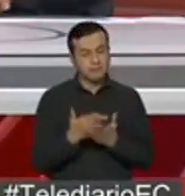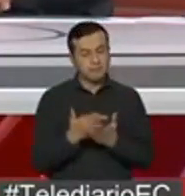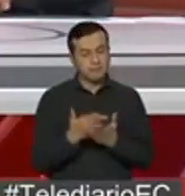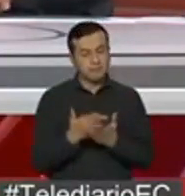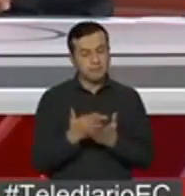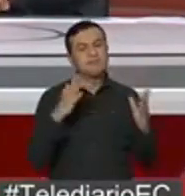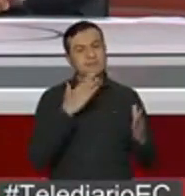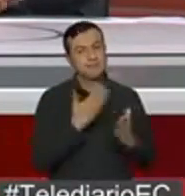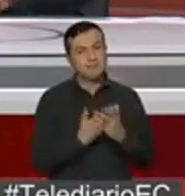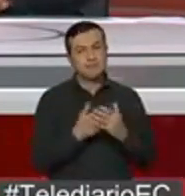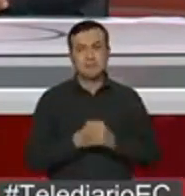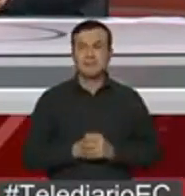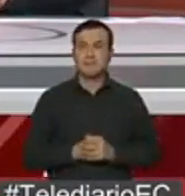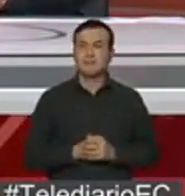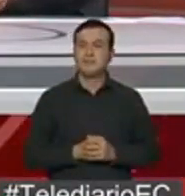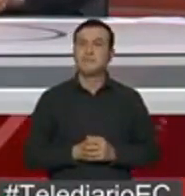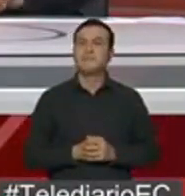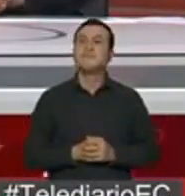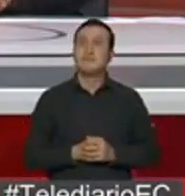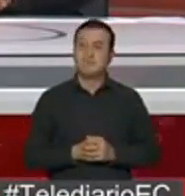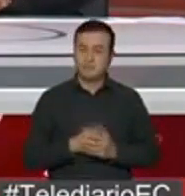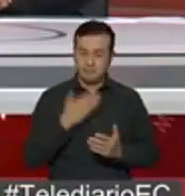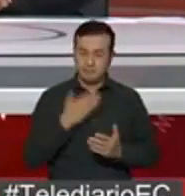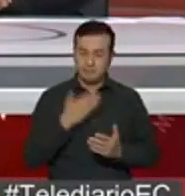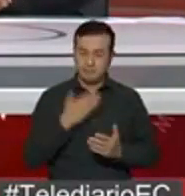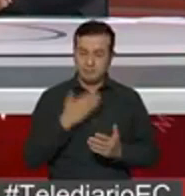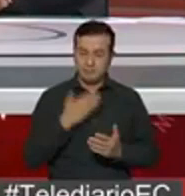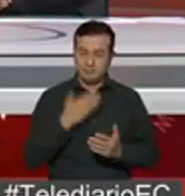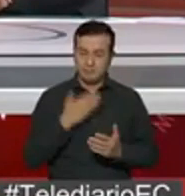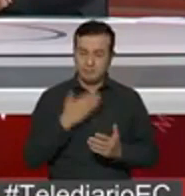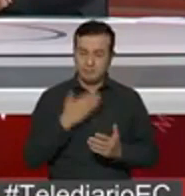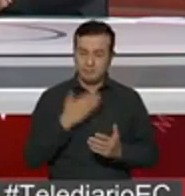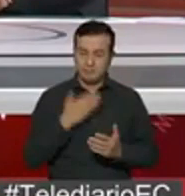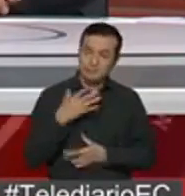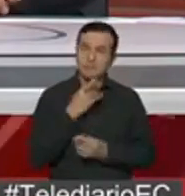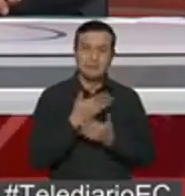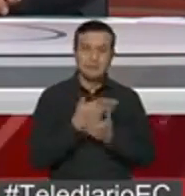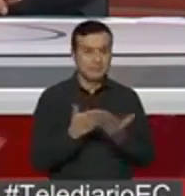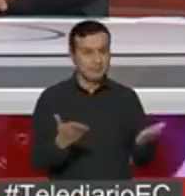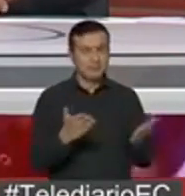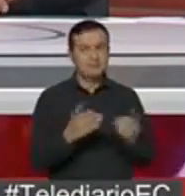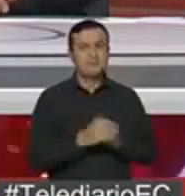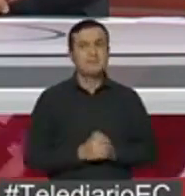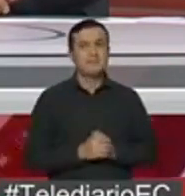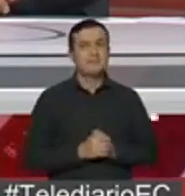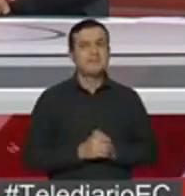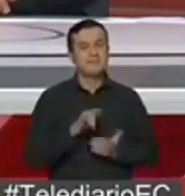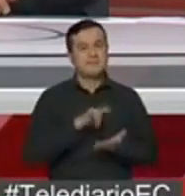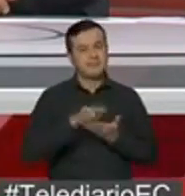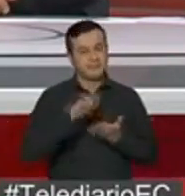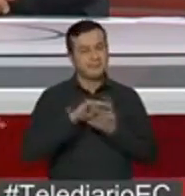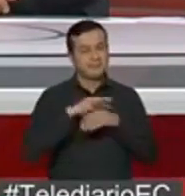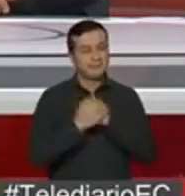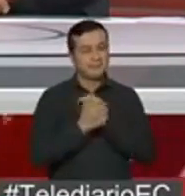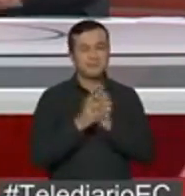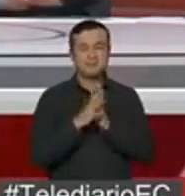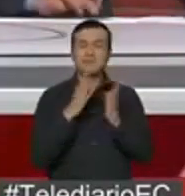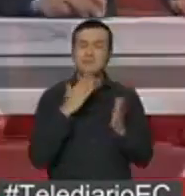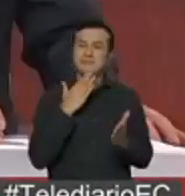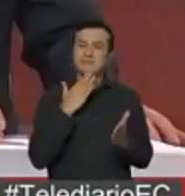compartida. No, no hay de qué, a las órdenes y con mucho gusto. Muchas gracias. En los vuelos. Gracias, muy